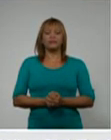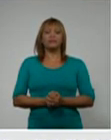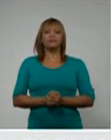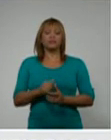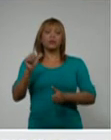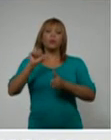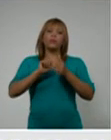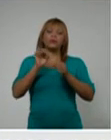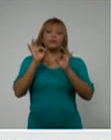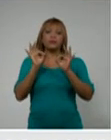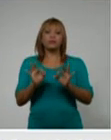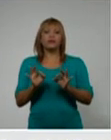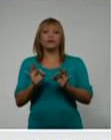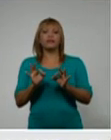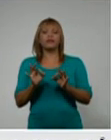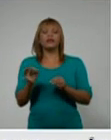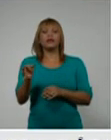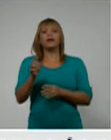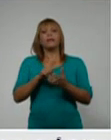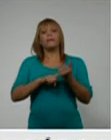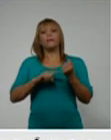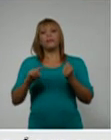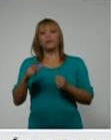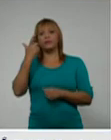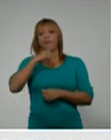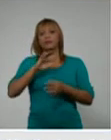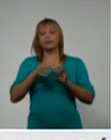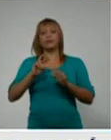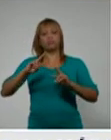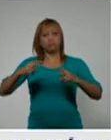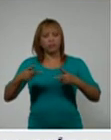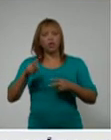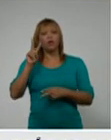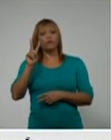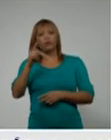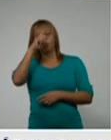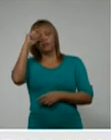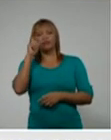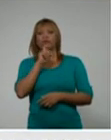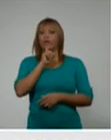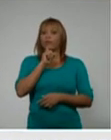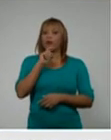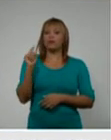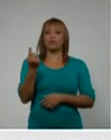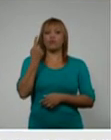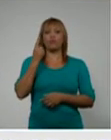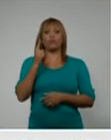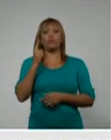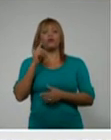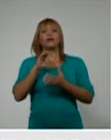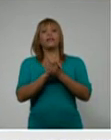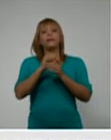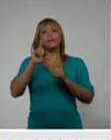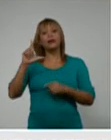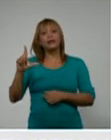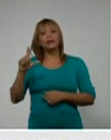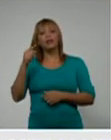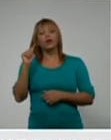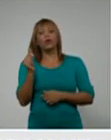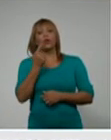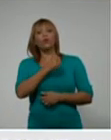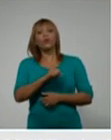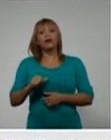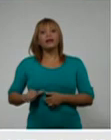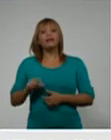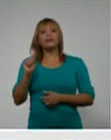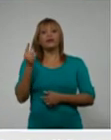de, reitero, 2 de San Antonio de los Baños, uno del Mariel, uno de Alquizar y uno de San